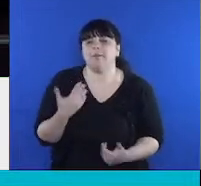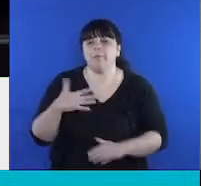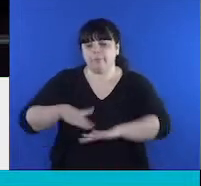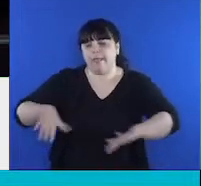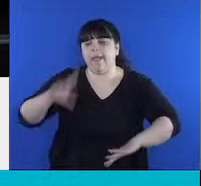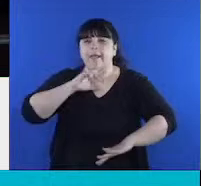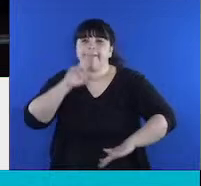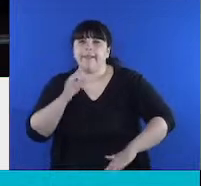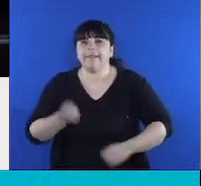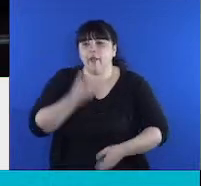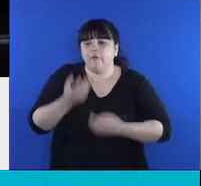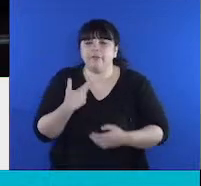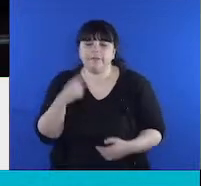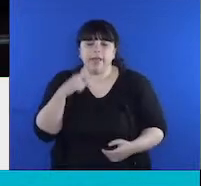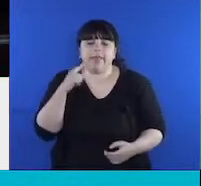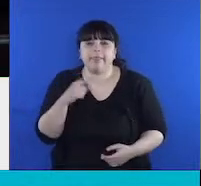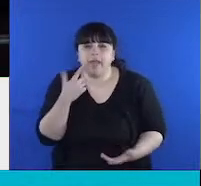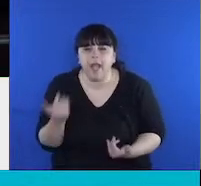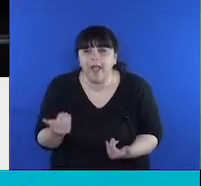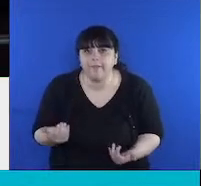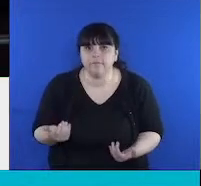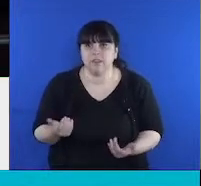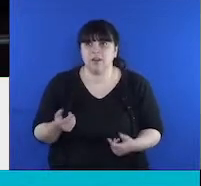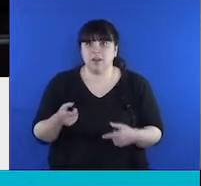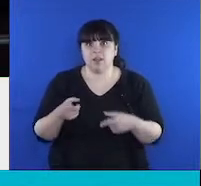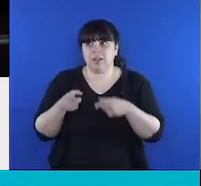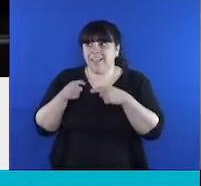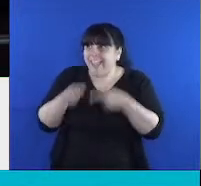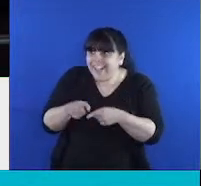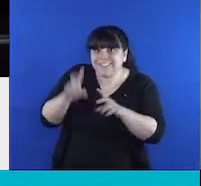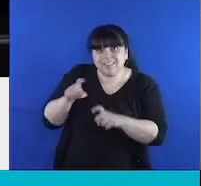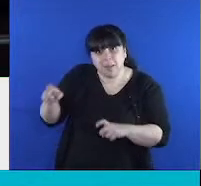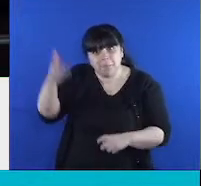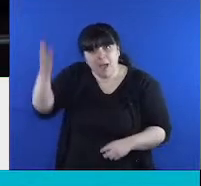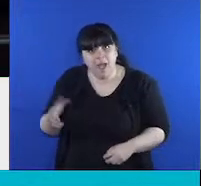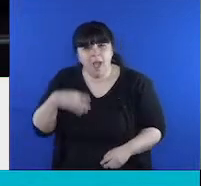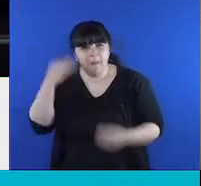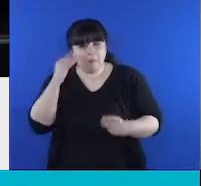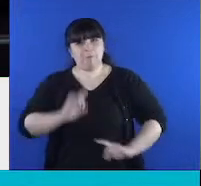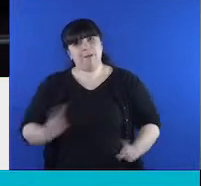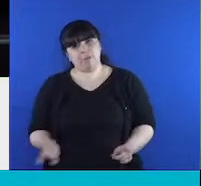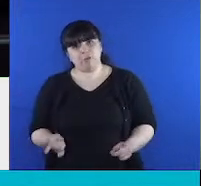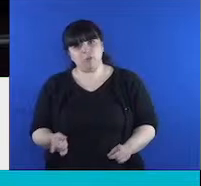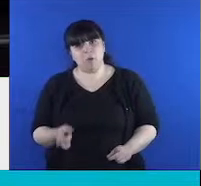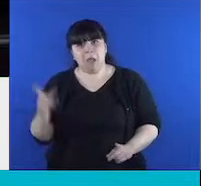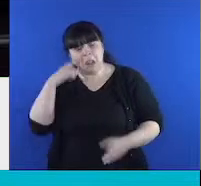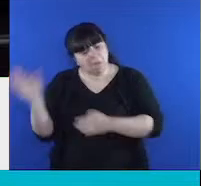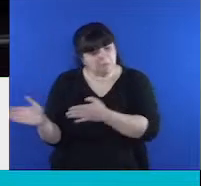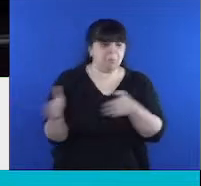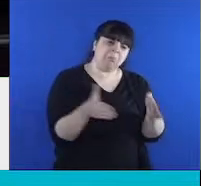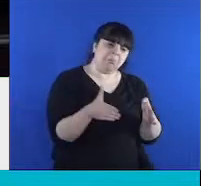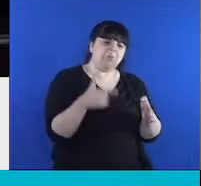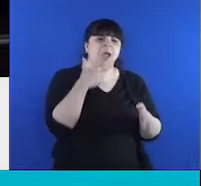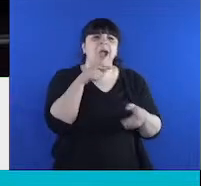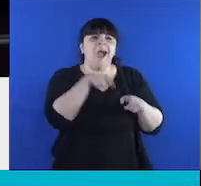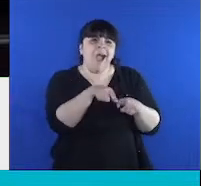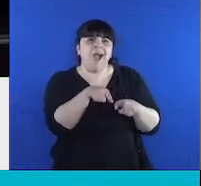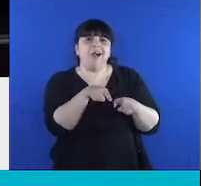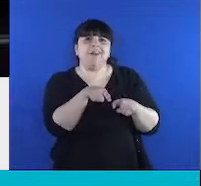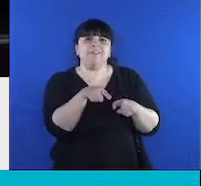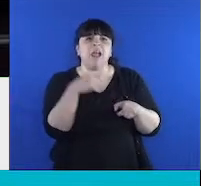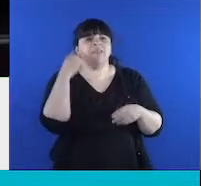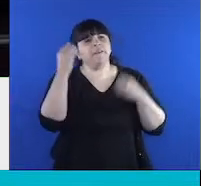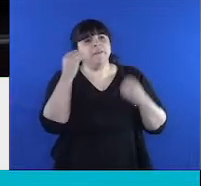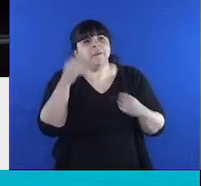Eso no le genera ninguna preocupación a este señor, pero se viene a preocupar y a manifestar